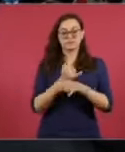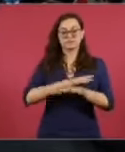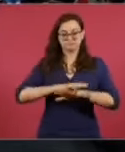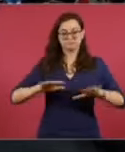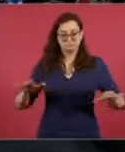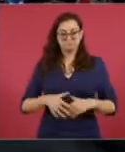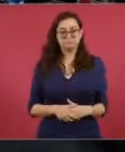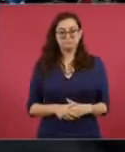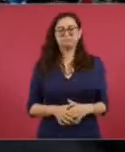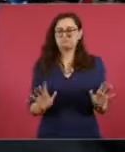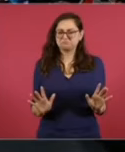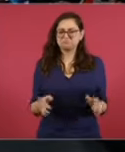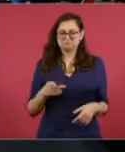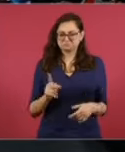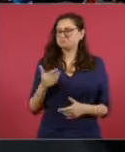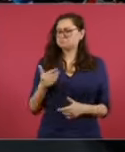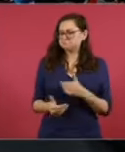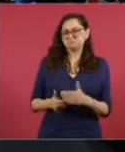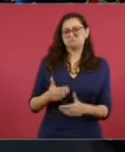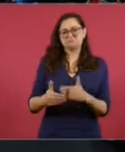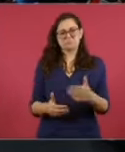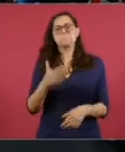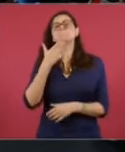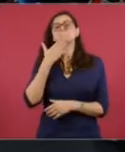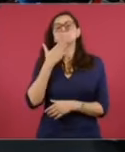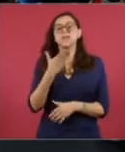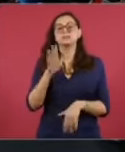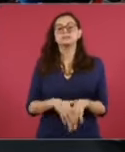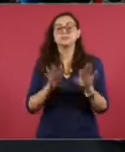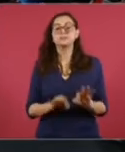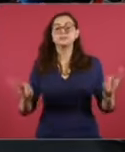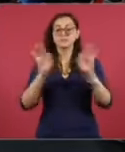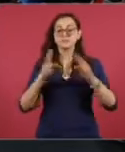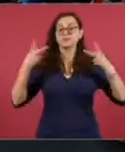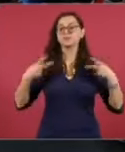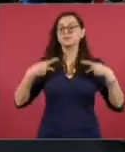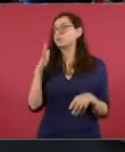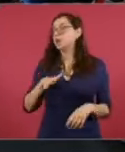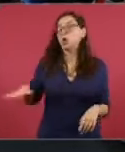información. Pero vamos muy bien, y lo más importante, la gente está muy contenta,